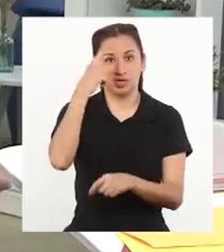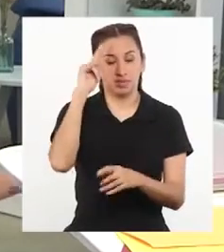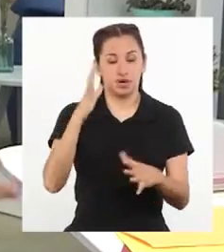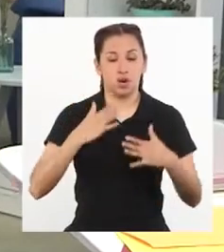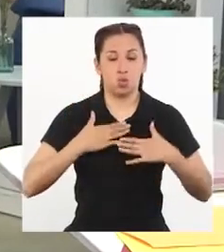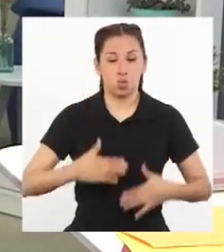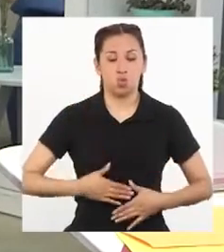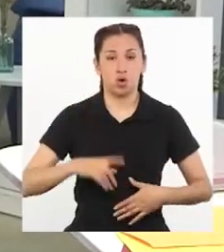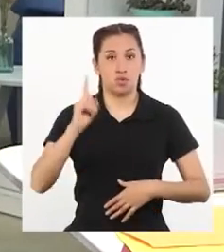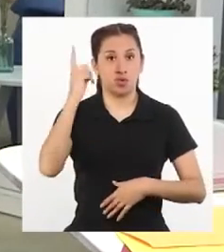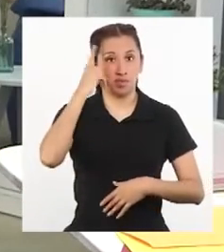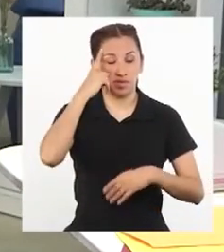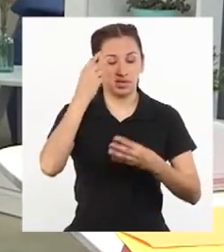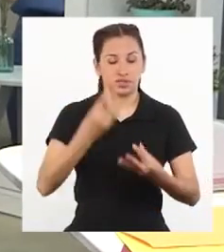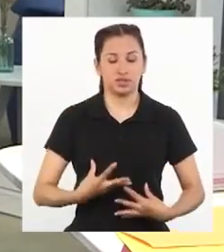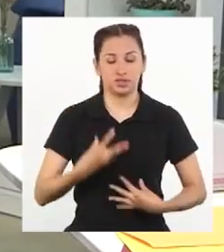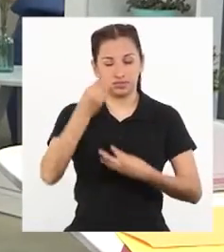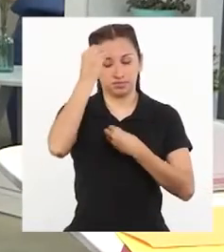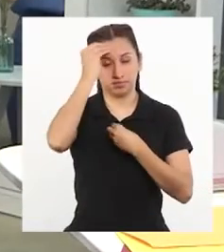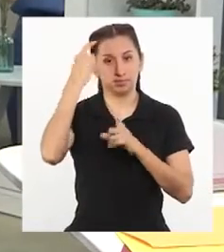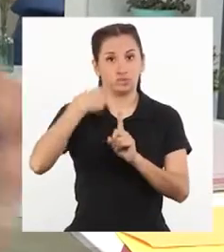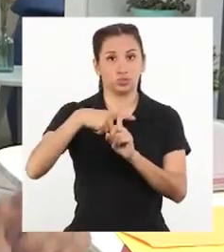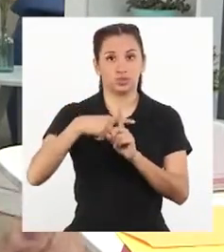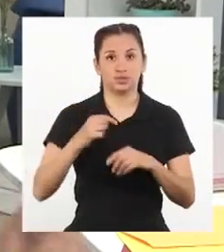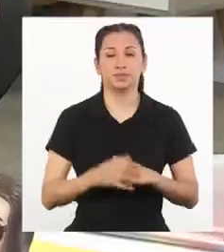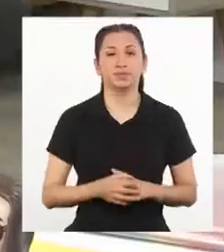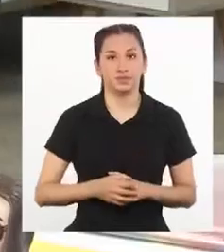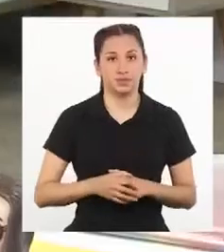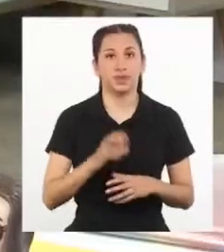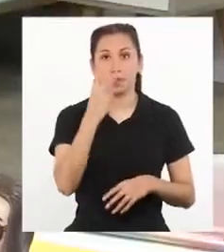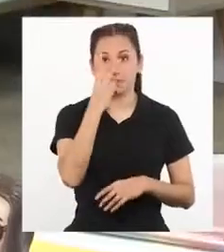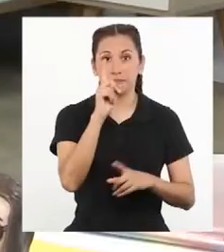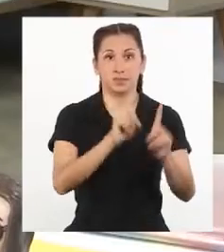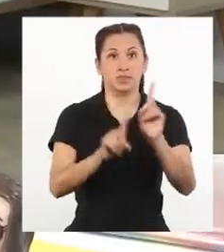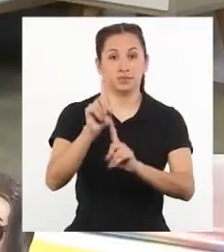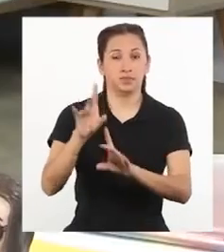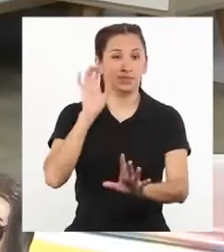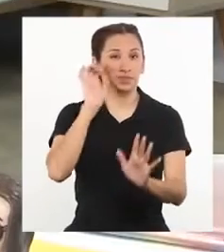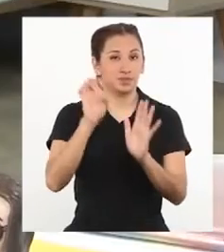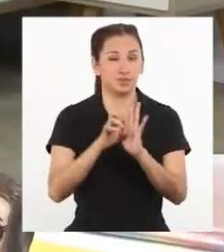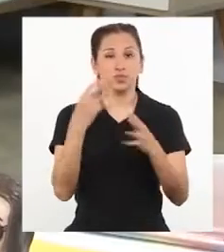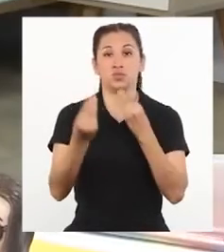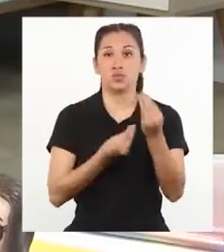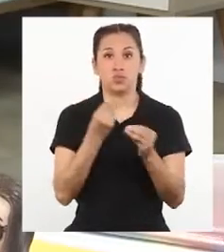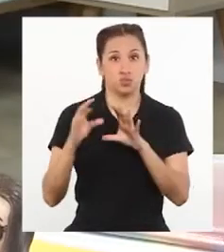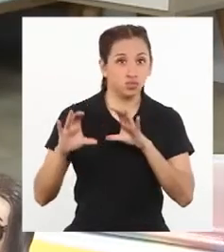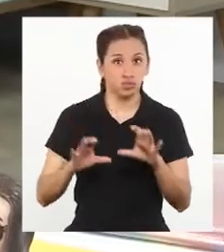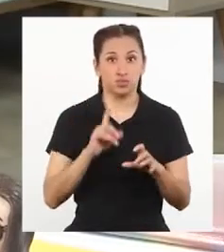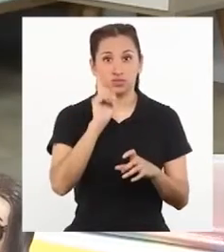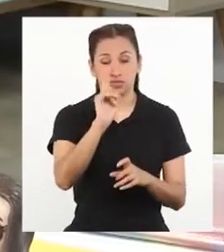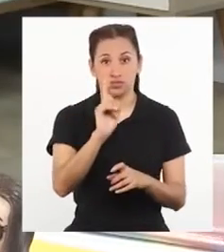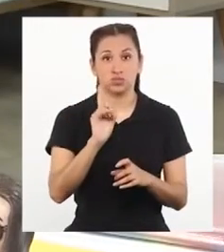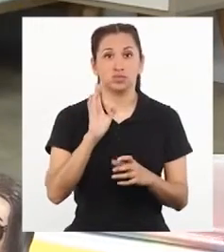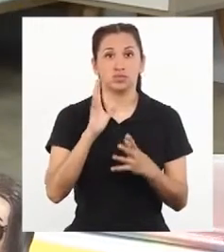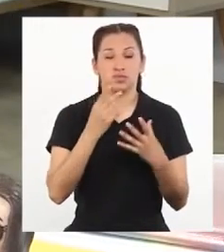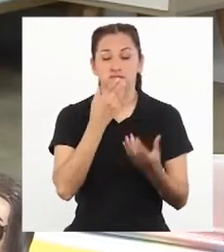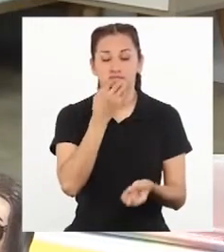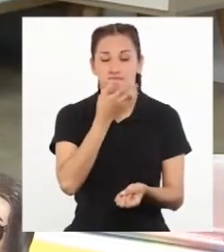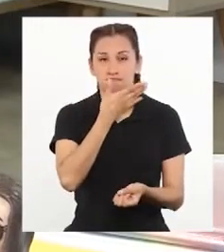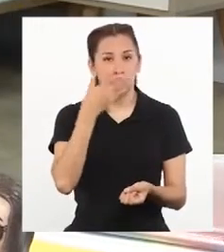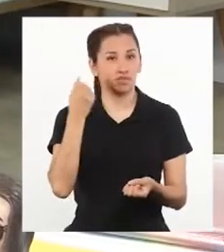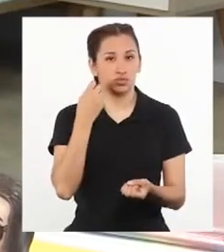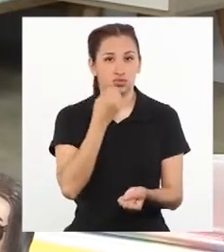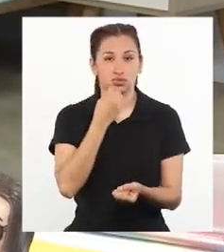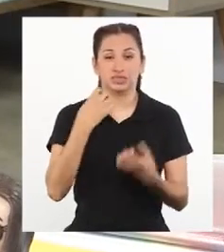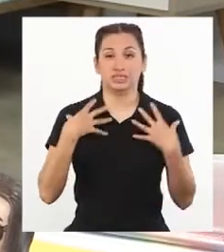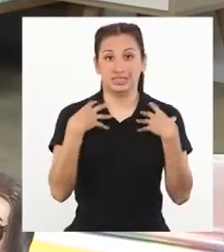su cuerpo y mente de una manera adecuada. Veamos algunos ejemplos de cómo mantener una adecuada